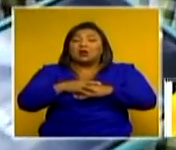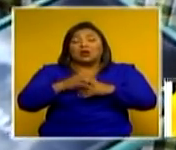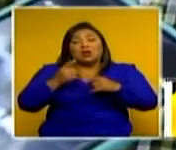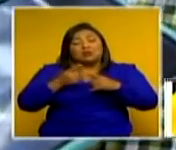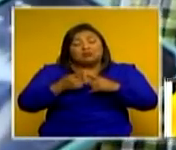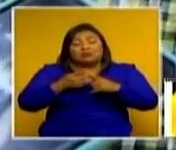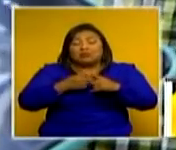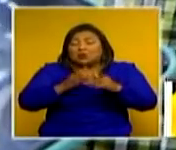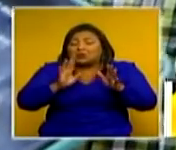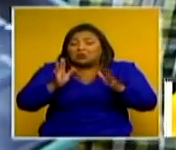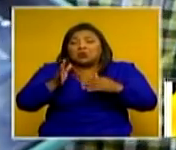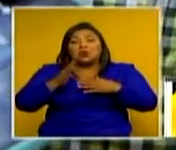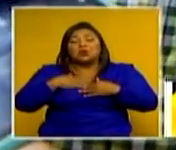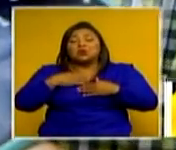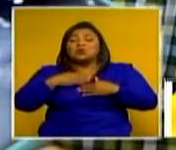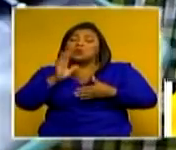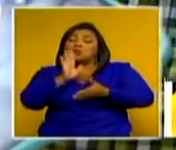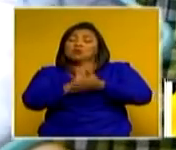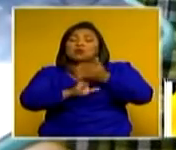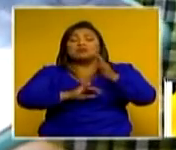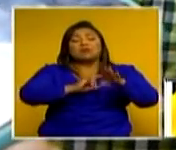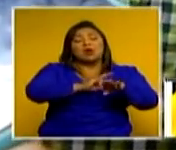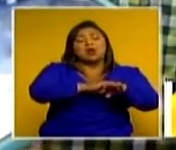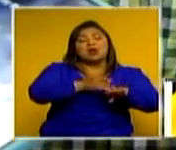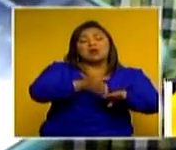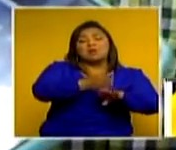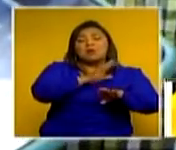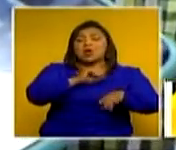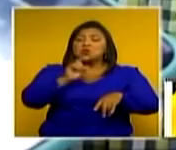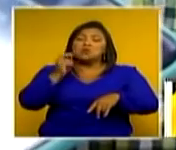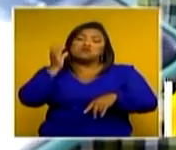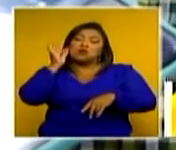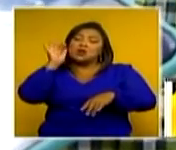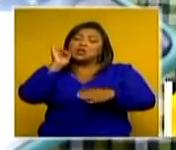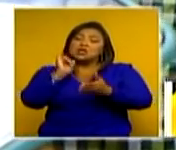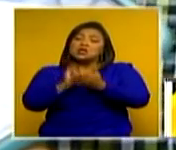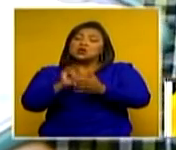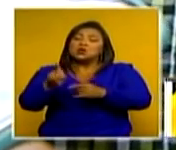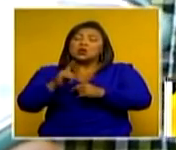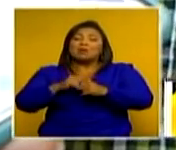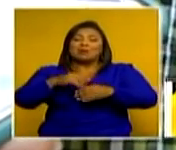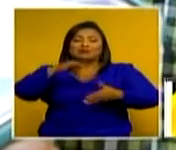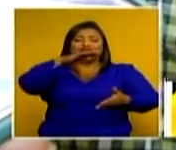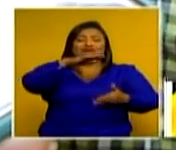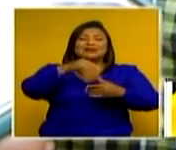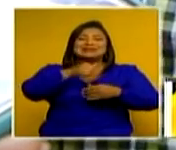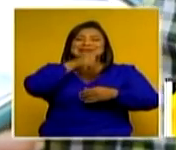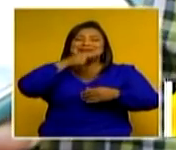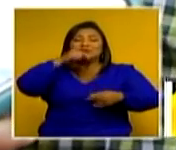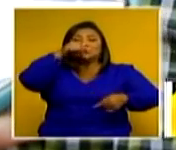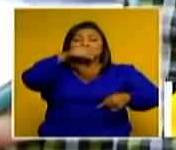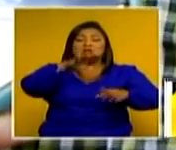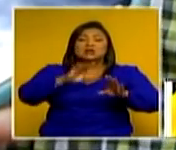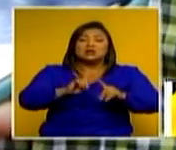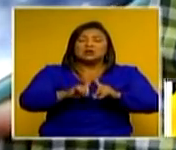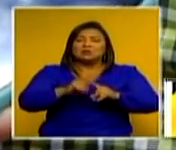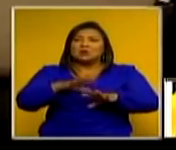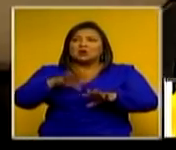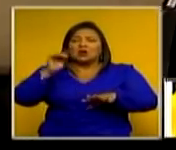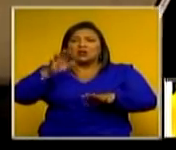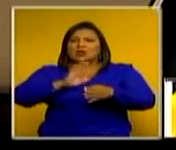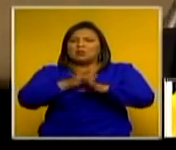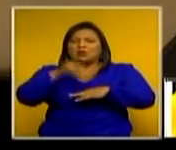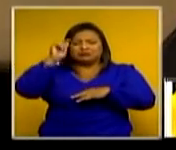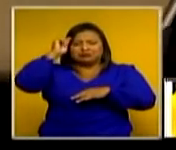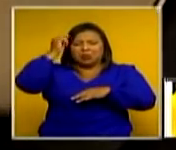pasó yo me metí al baño a orinar y entonces lo cual éste había una jarra de cerveza entonces de ahí no me acuerdo más